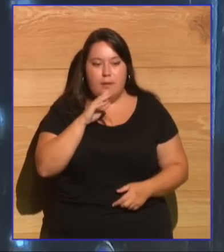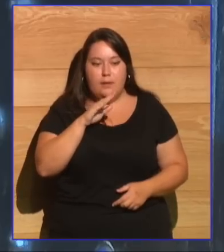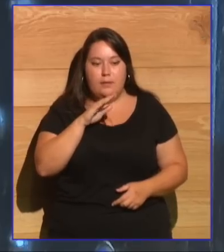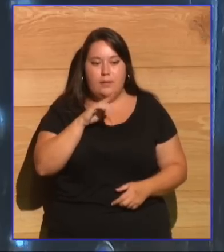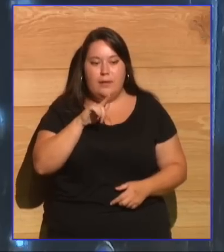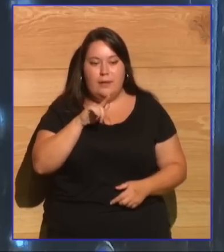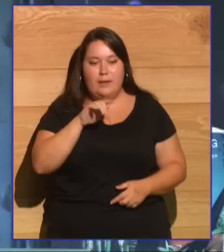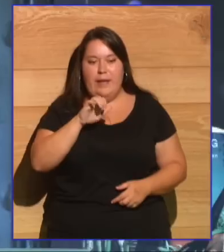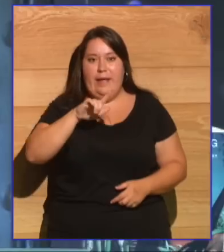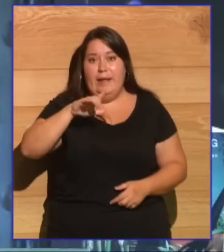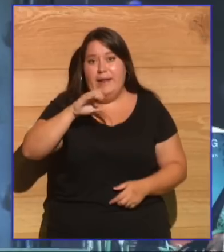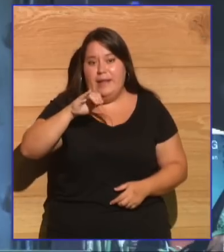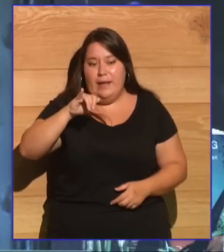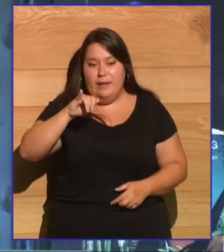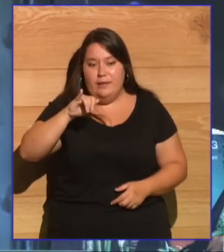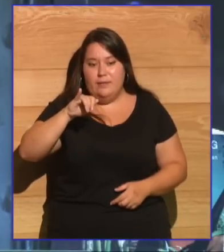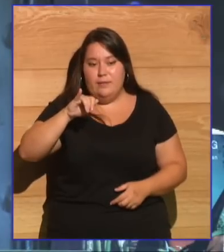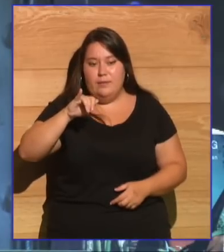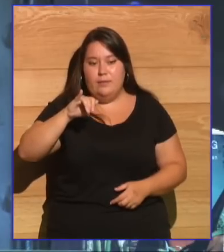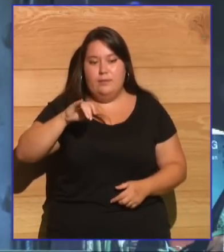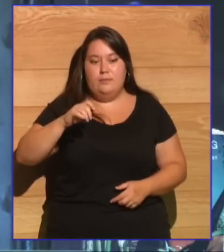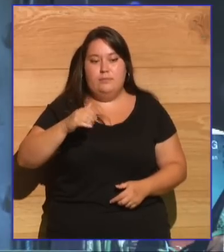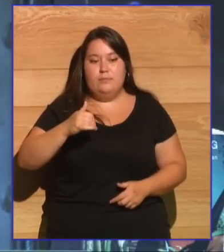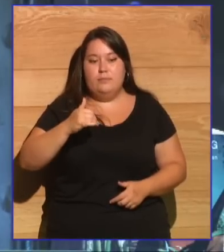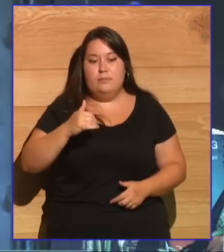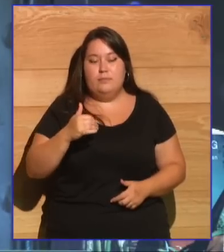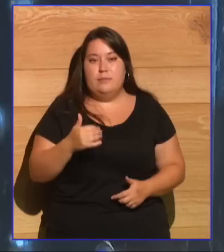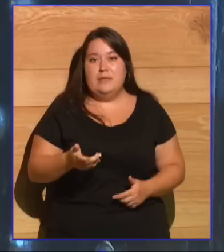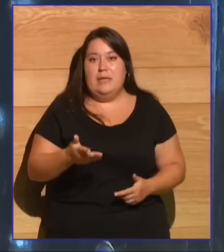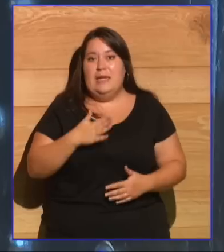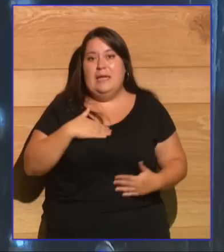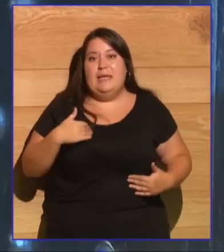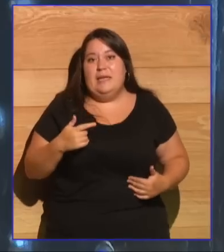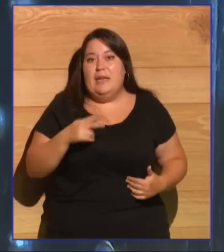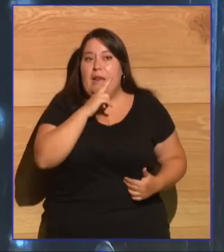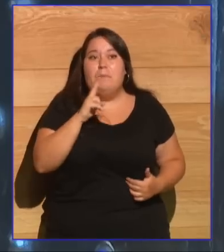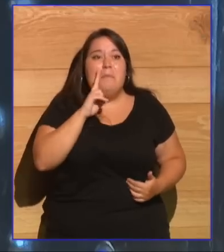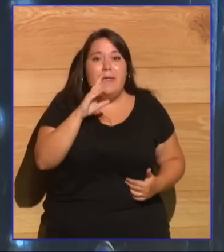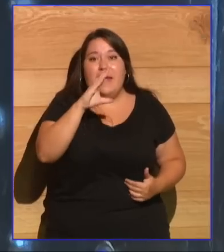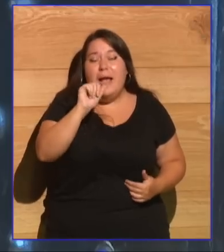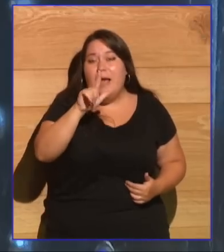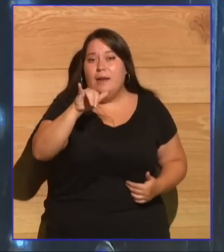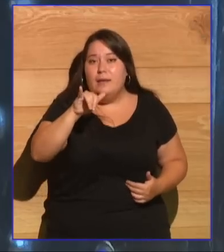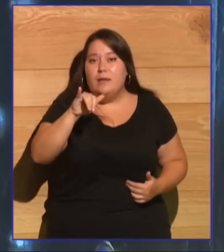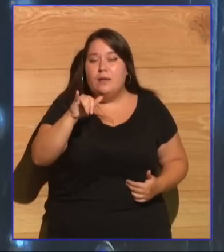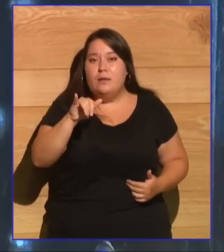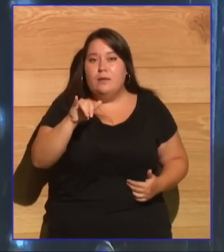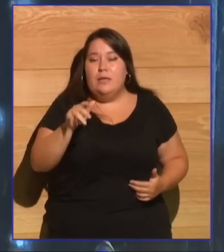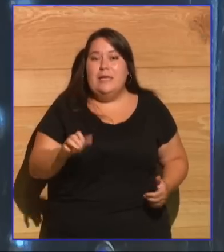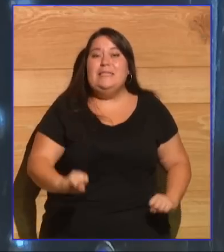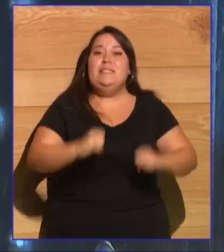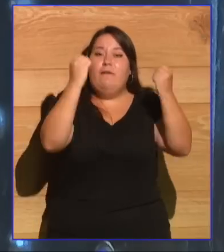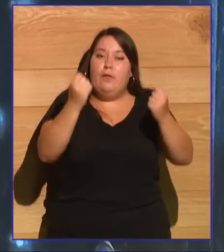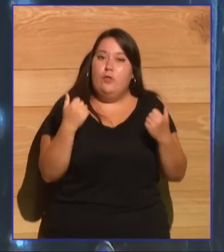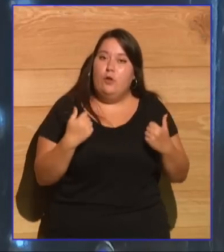forma de elegir no es cosa mía martí de clic a lima la madre cali nos ofrece nos da salvación